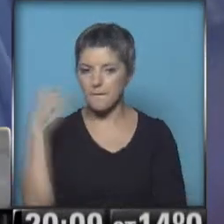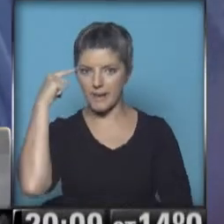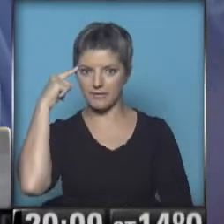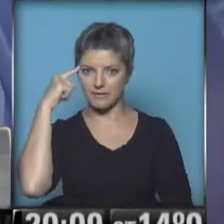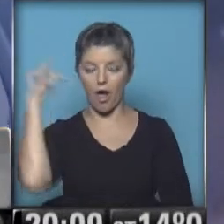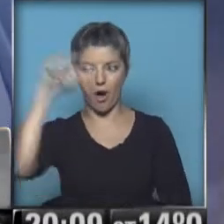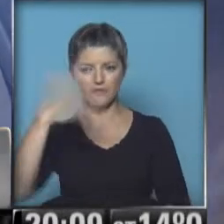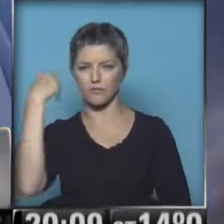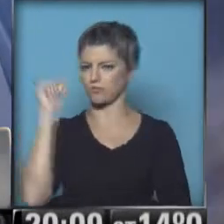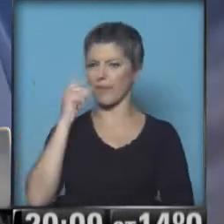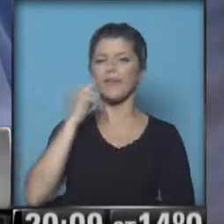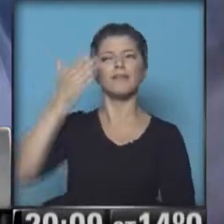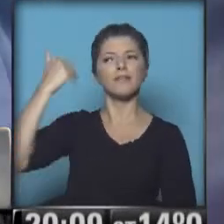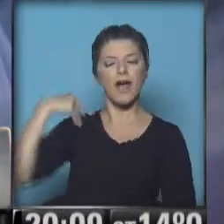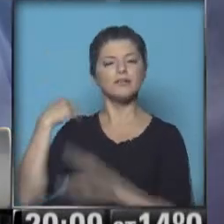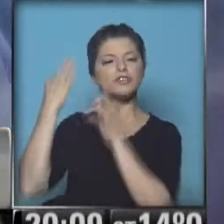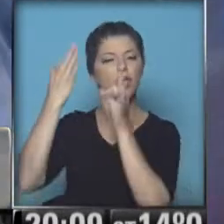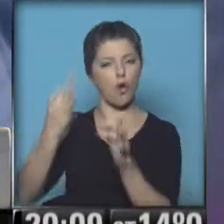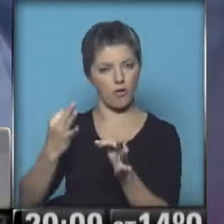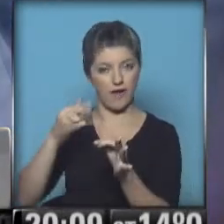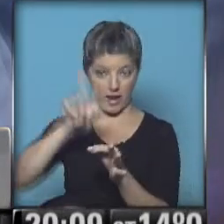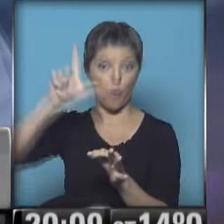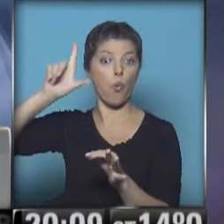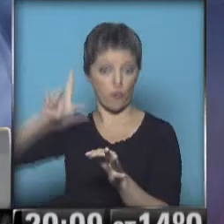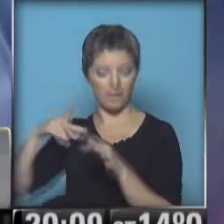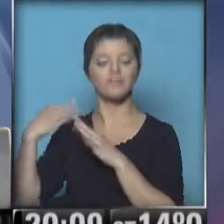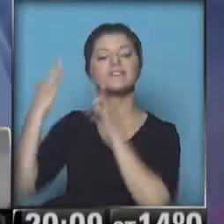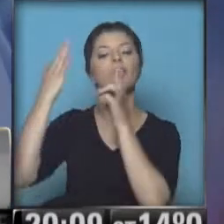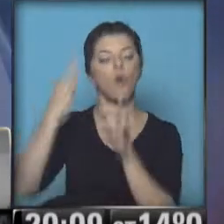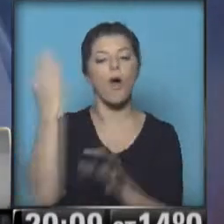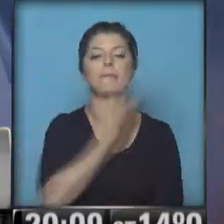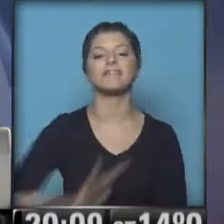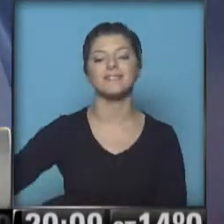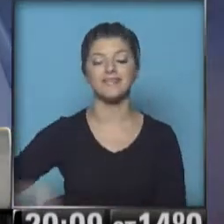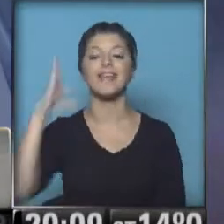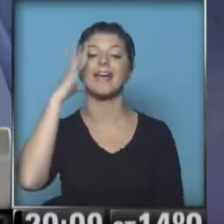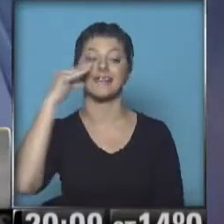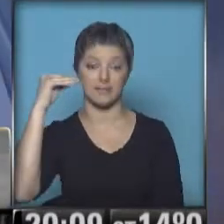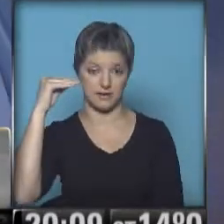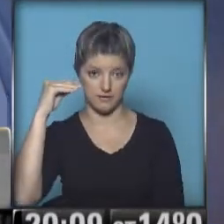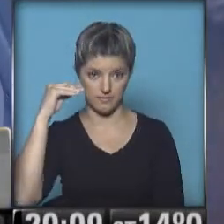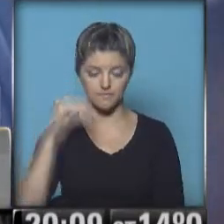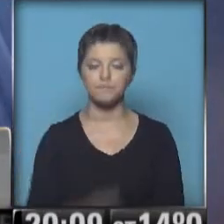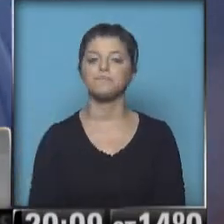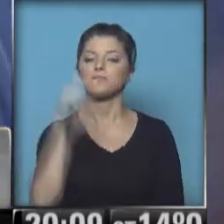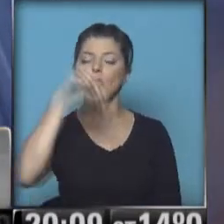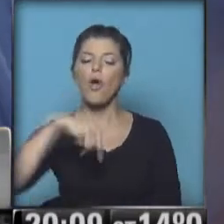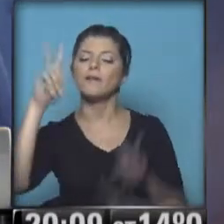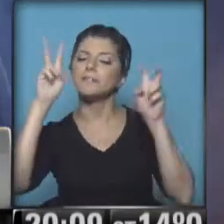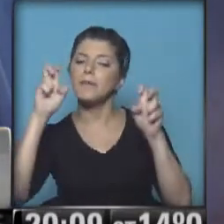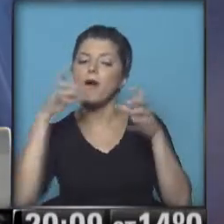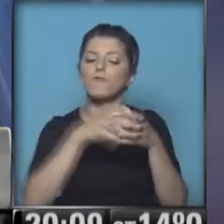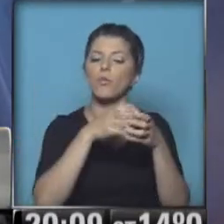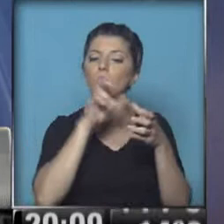la llegada desde hace algunos días atrás ya de las desde el lunes de la presidenta de la nación cristina fernández de kirchner el tema fondos buitres el